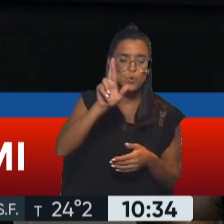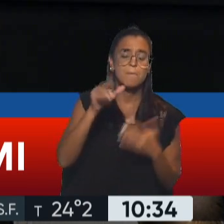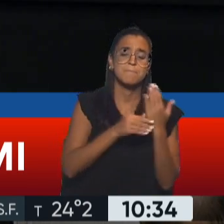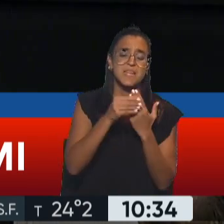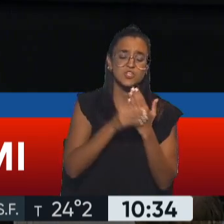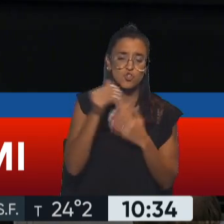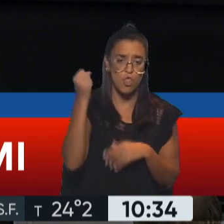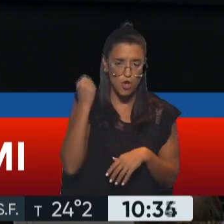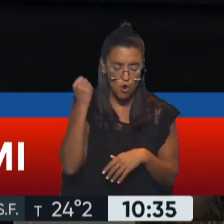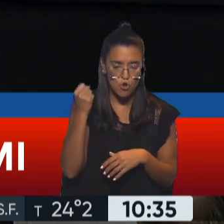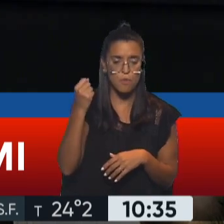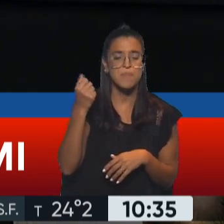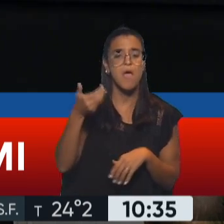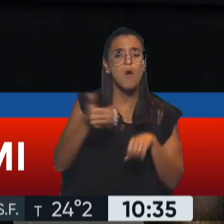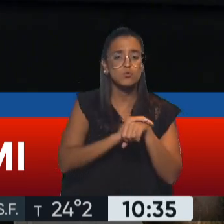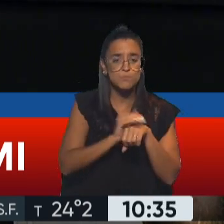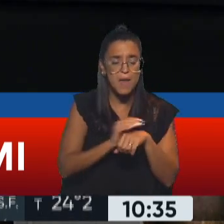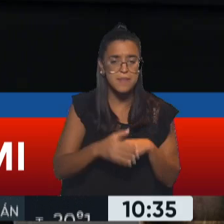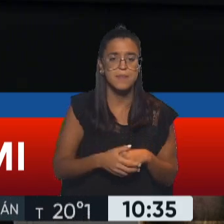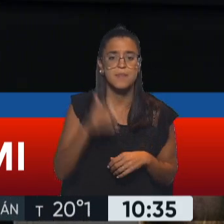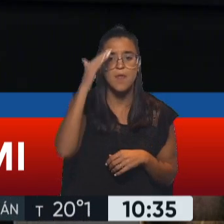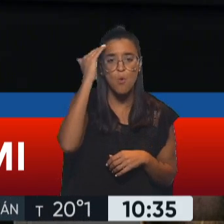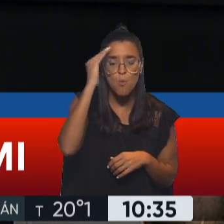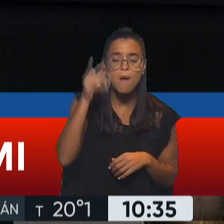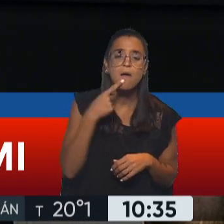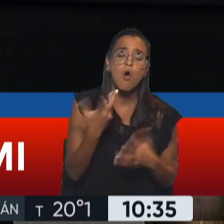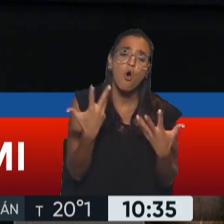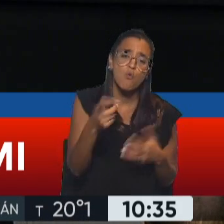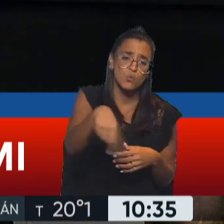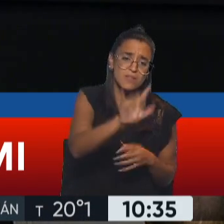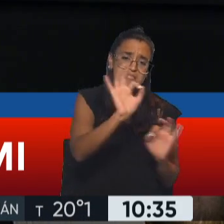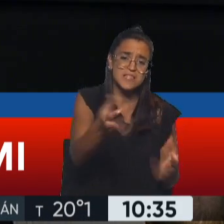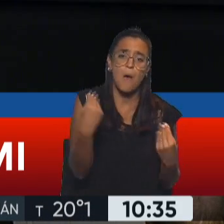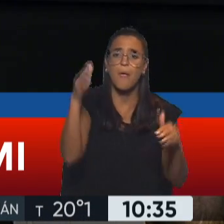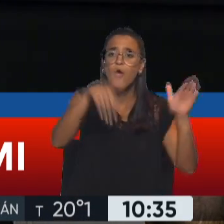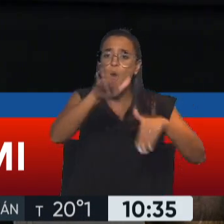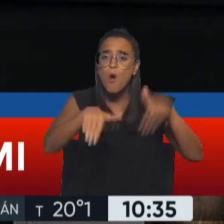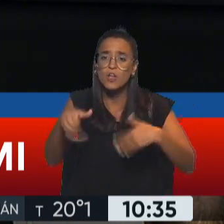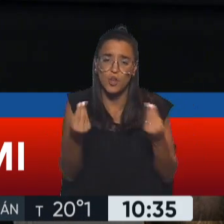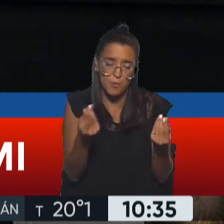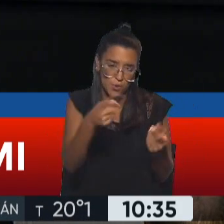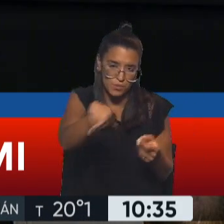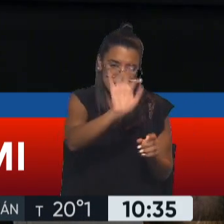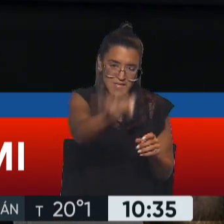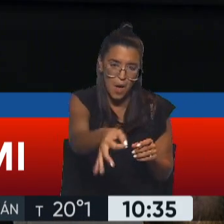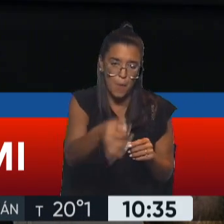Economía, Martín Guzmán. Obviamente conocen cuál es el motivo de la convocatoria.